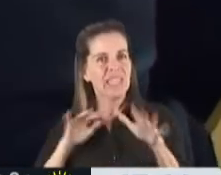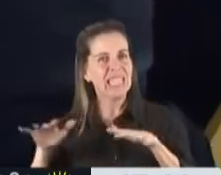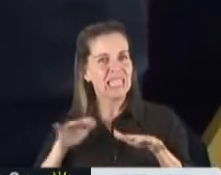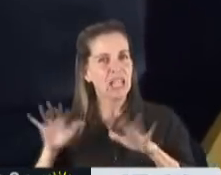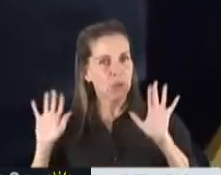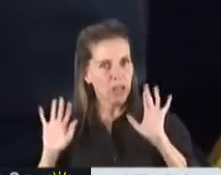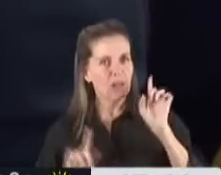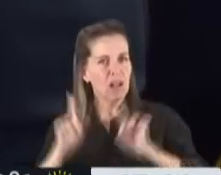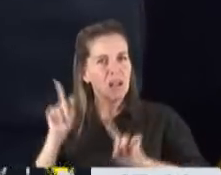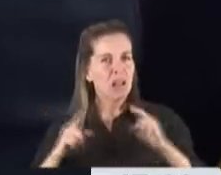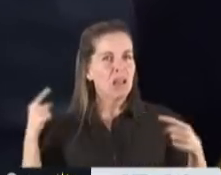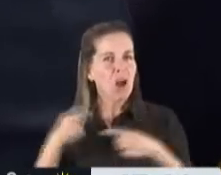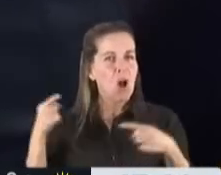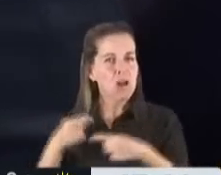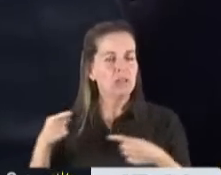no lo